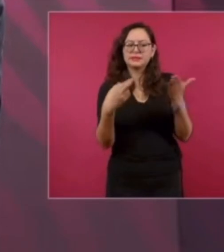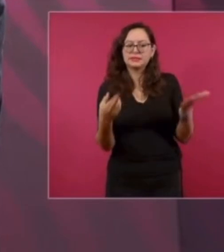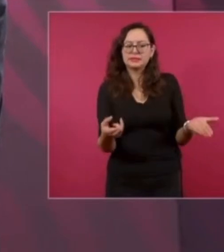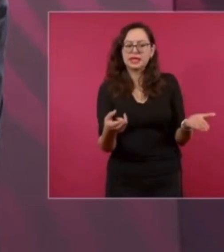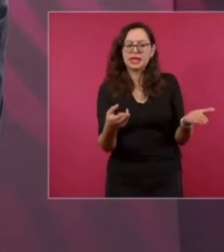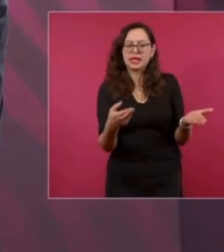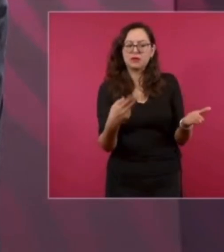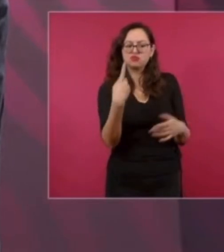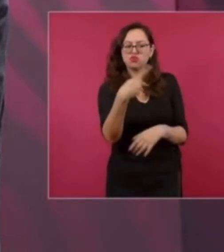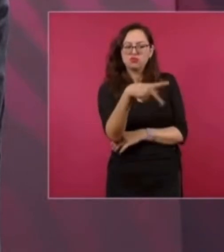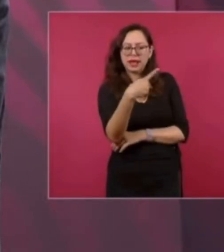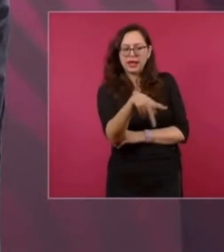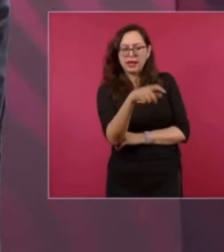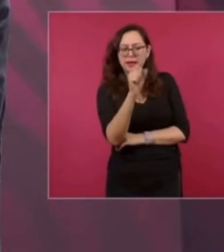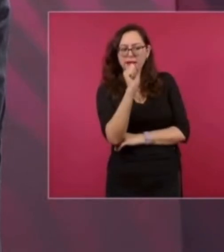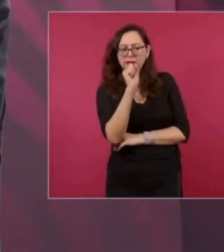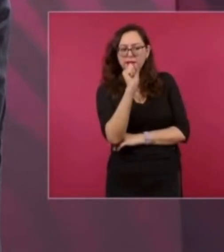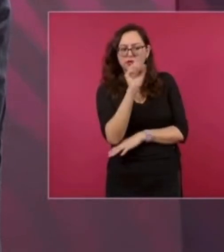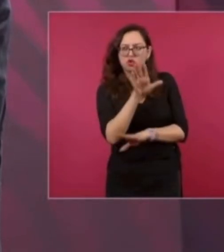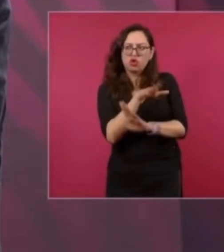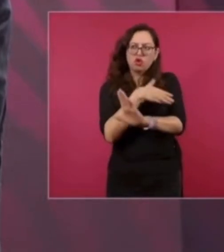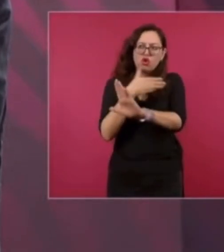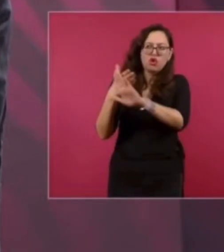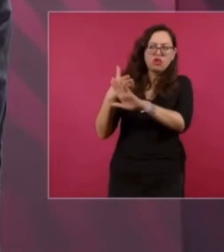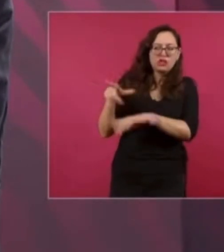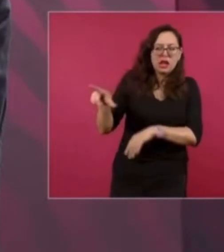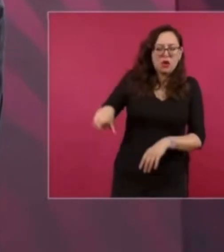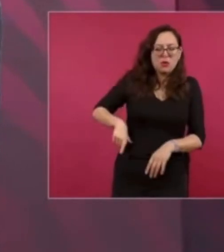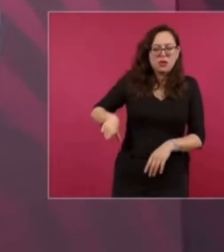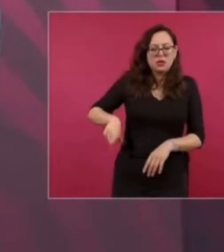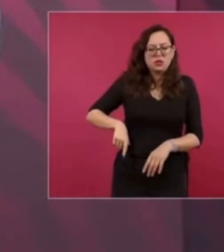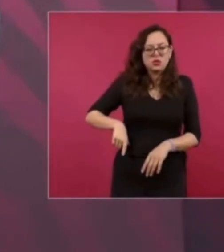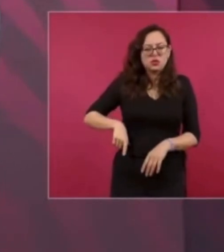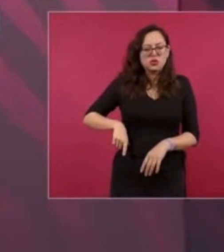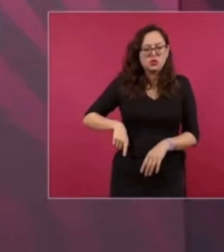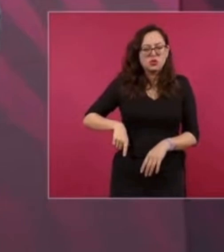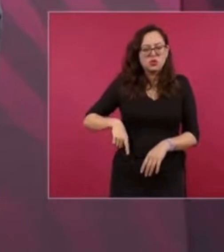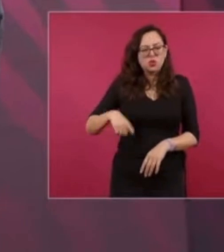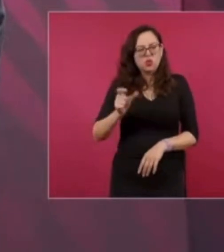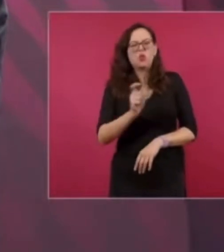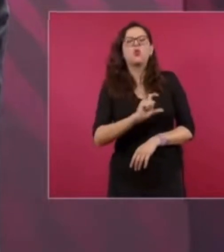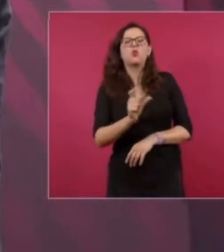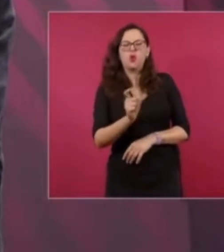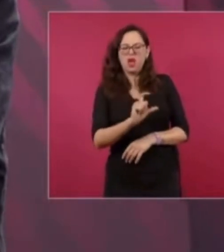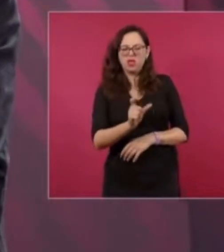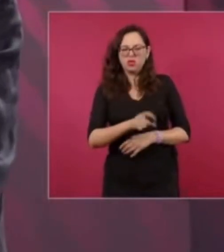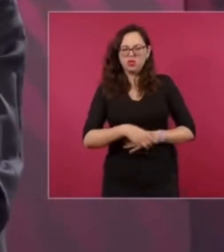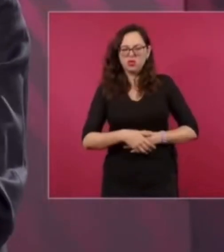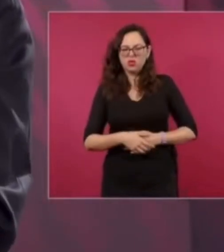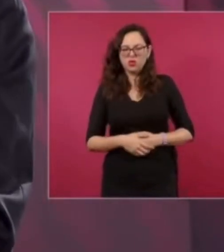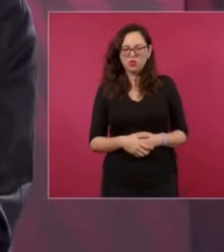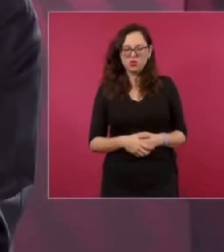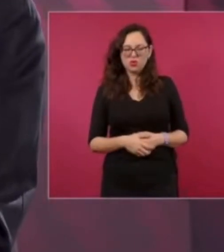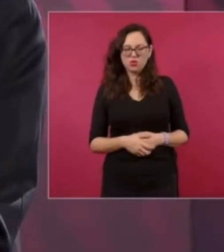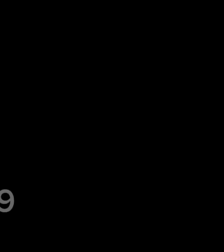pero aquí está el pueblo para recordarles que todos somos iguales ante la ley.